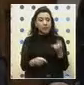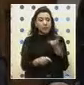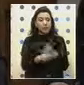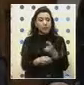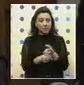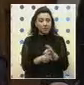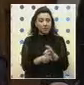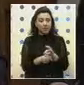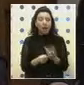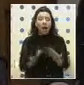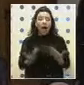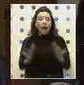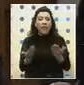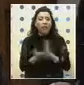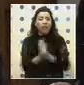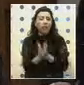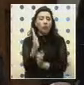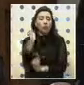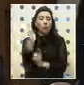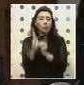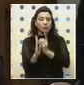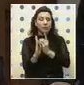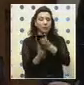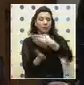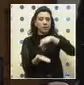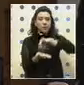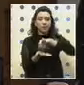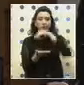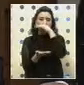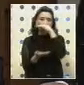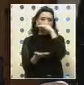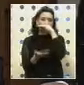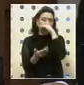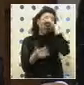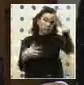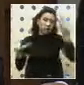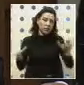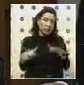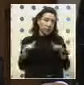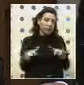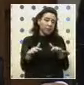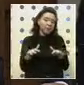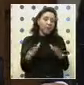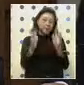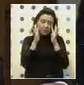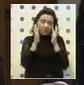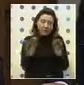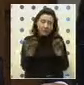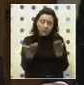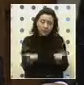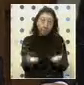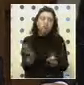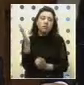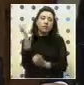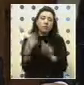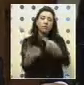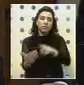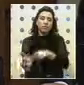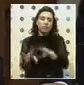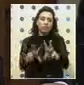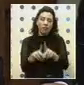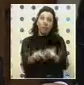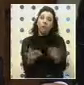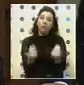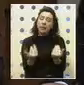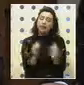mayores, han dado todo por el desarrollo de nuestro país, que a punta de esfuerzo y dedicación han sacado adelante a sus familias. Se